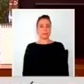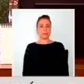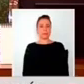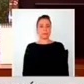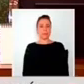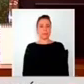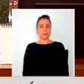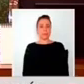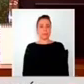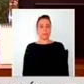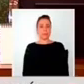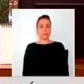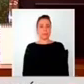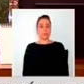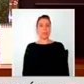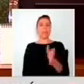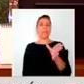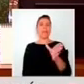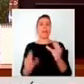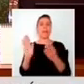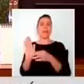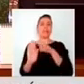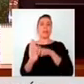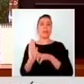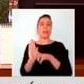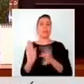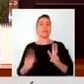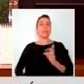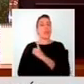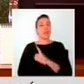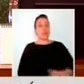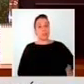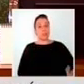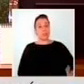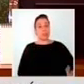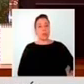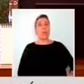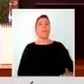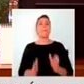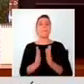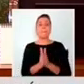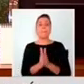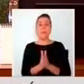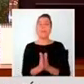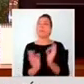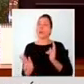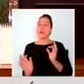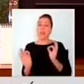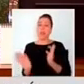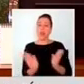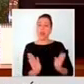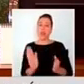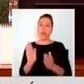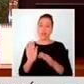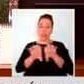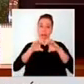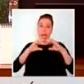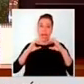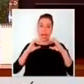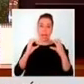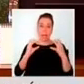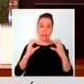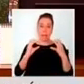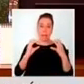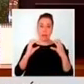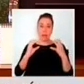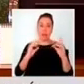Tiene que referirse al proyecto, señor diputado. Guardemos, por favor, el decoro de este hemiciclo y no